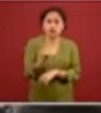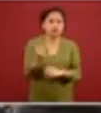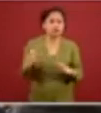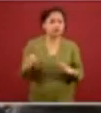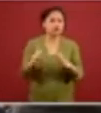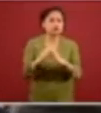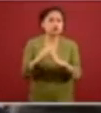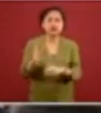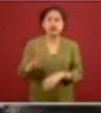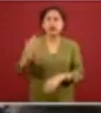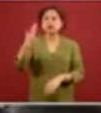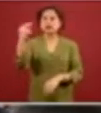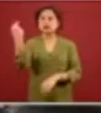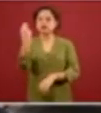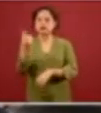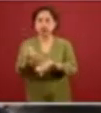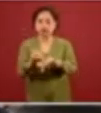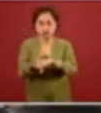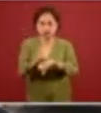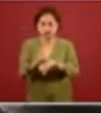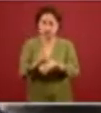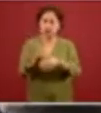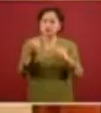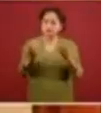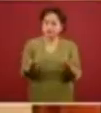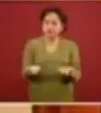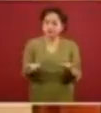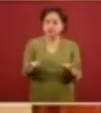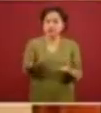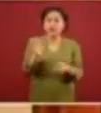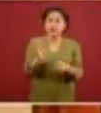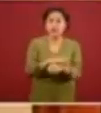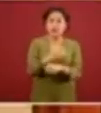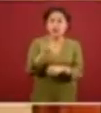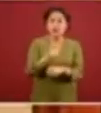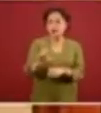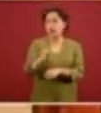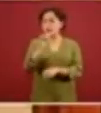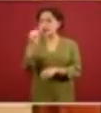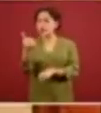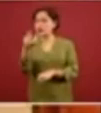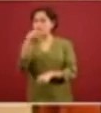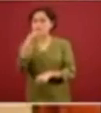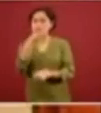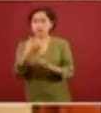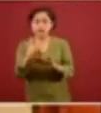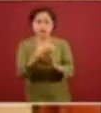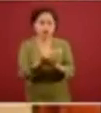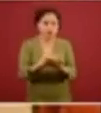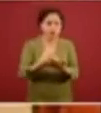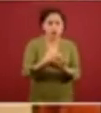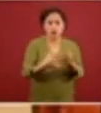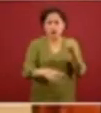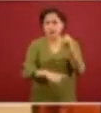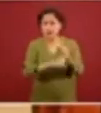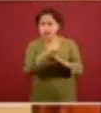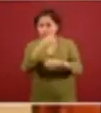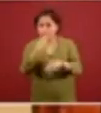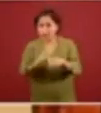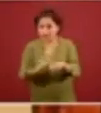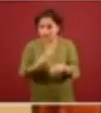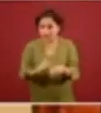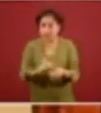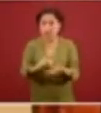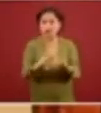transfusional y que no existe al menos otro fármaco para poder compensar esta función de la sangre o del componente